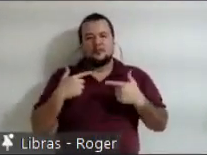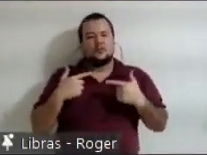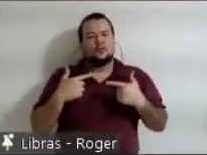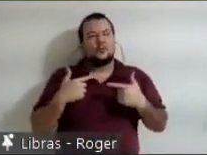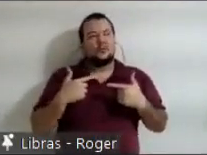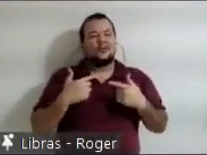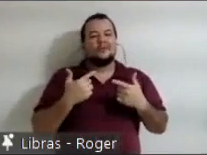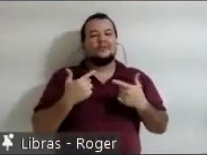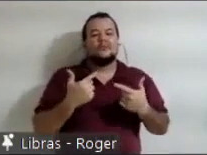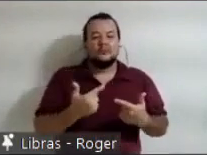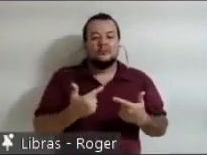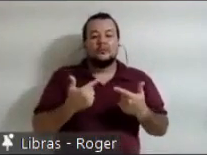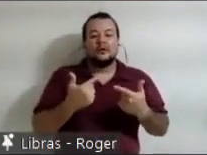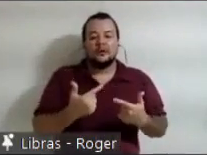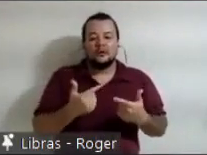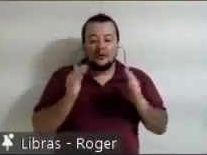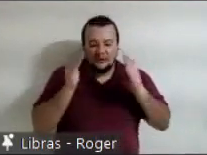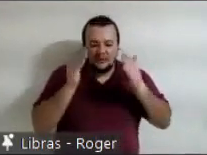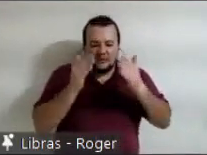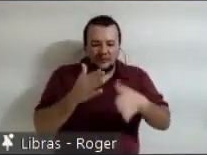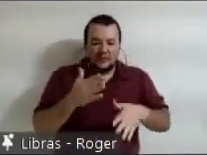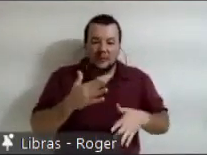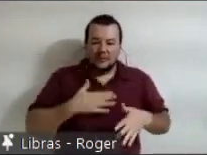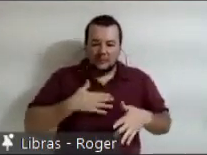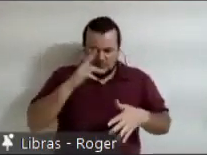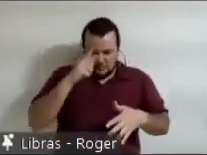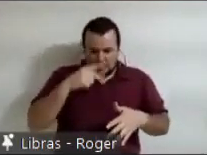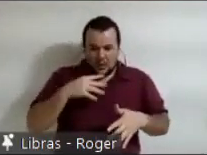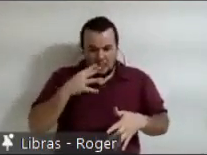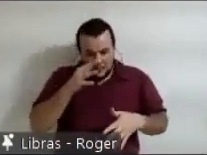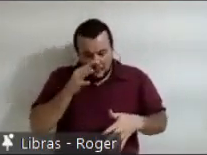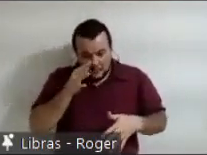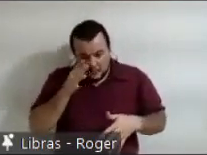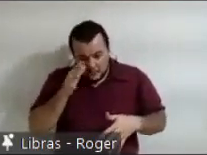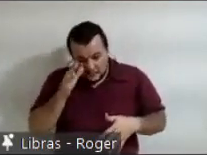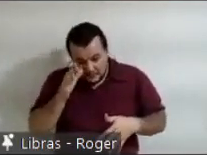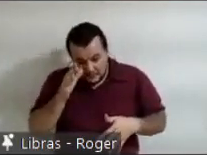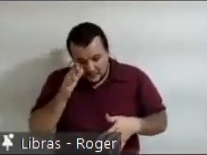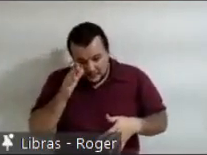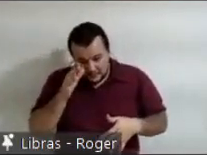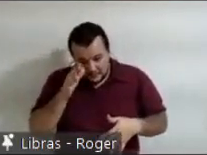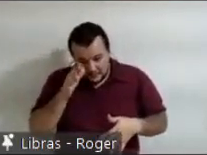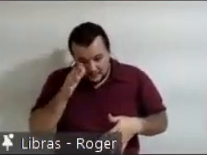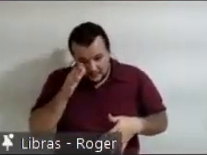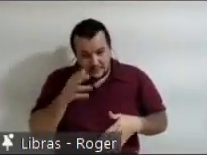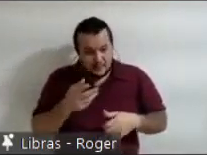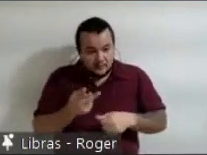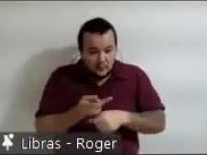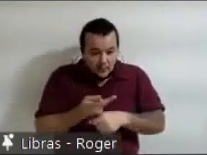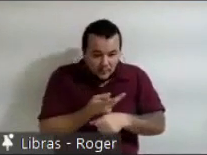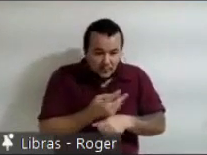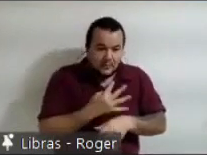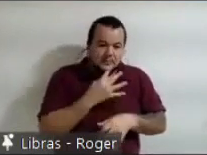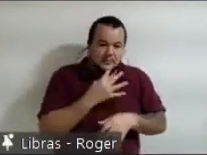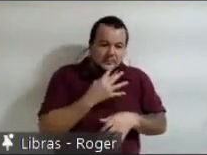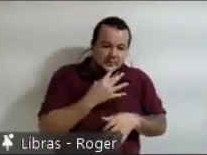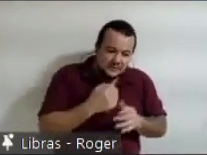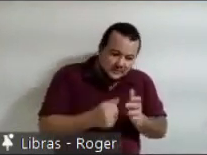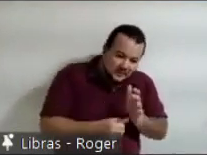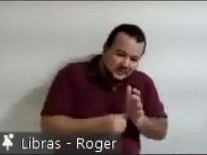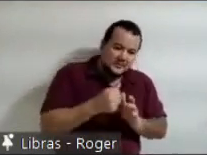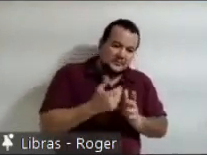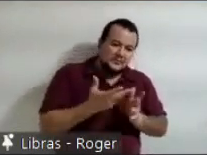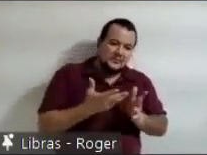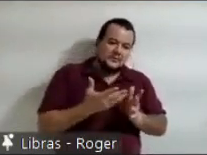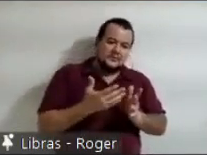ser humano los conocimientos previos a eso se le llama estudiar es interactuar